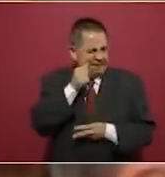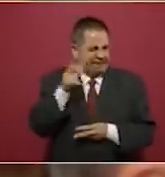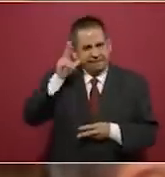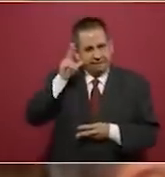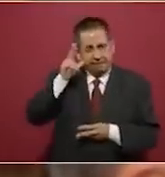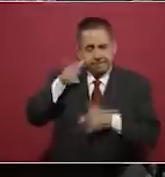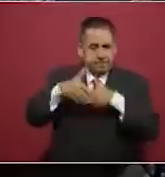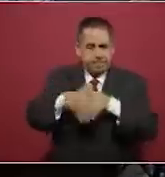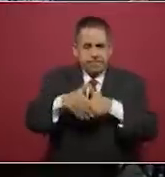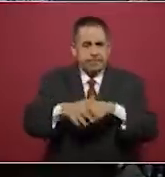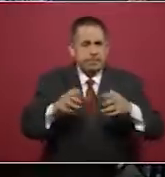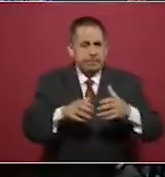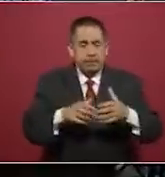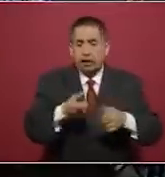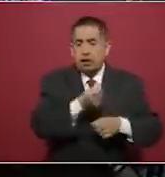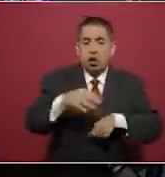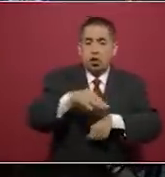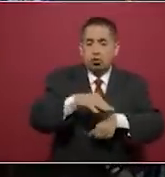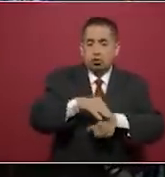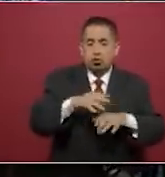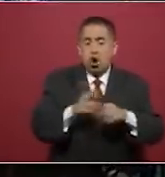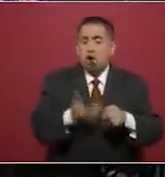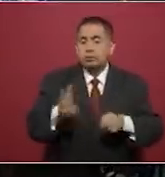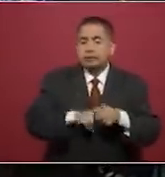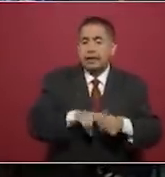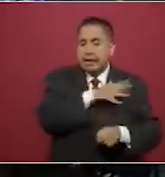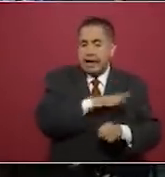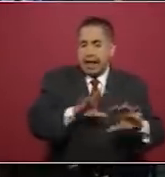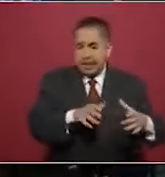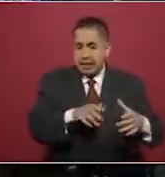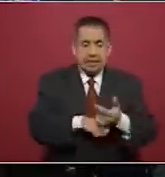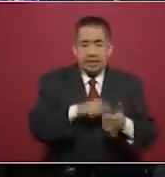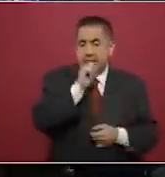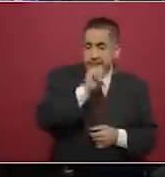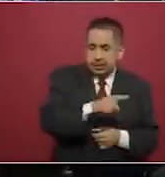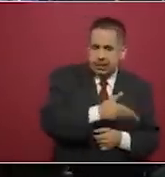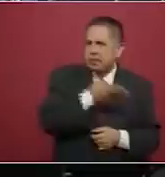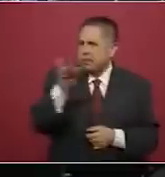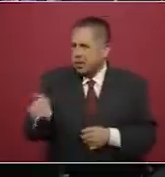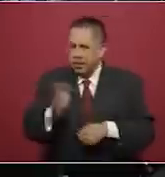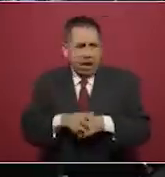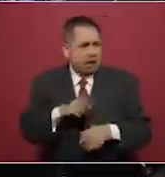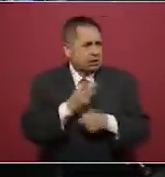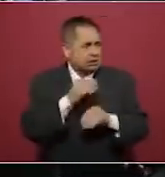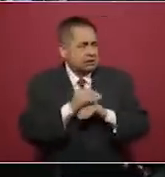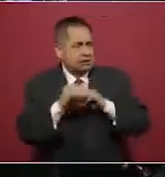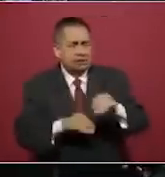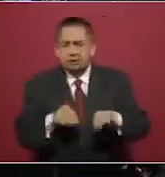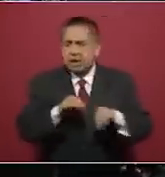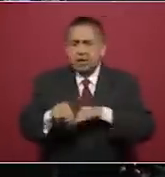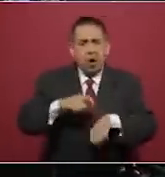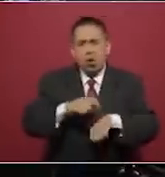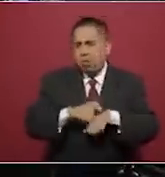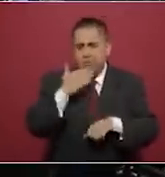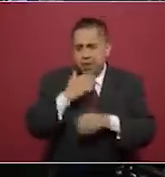manifestación de médicos residentes del hospital general ellos están pidiendo que haya mejores condiciones de trabajo para ellos